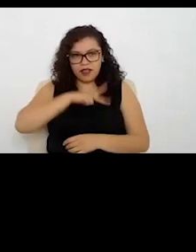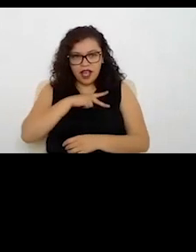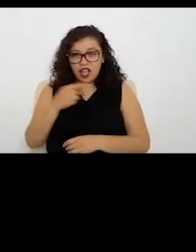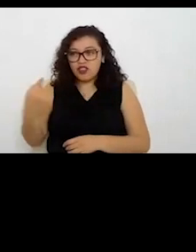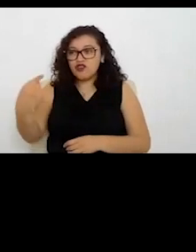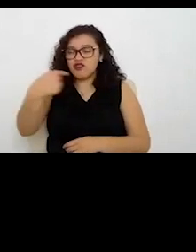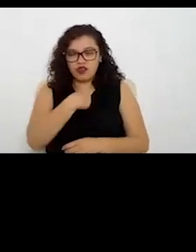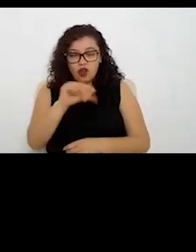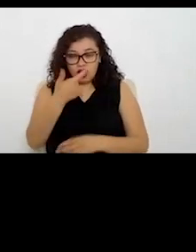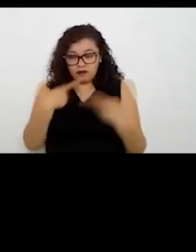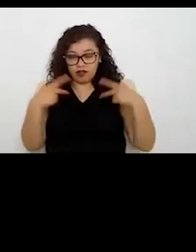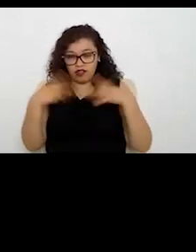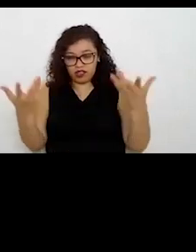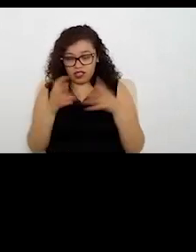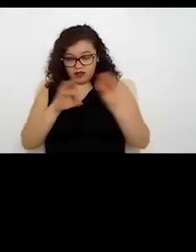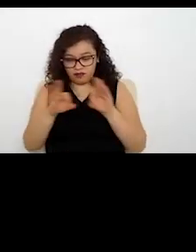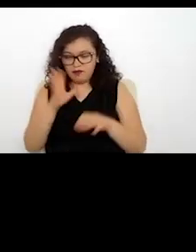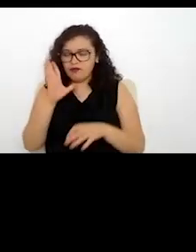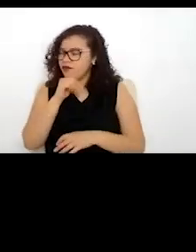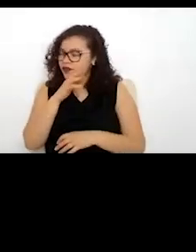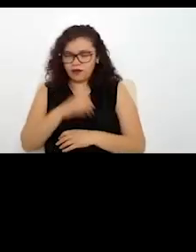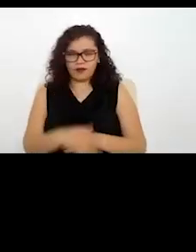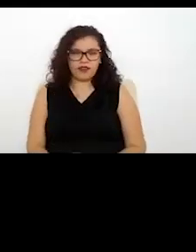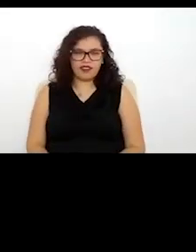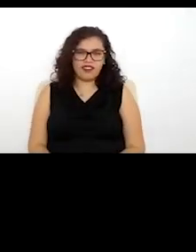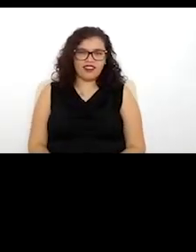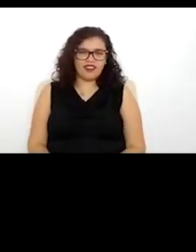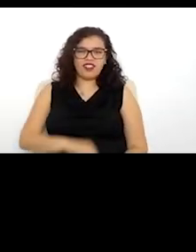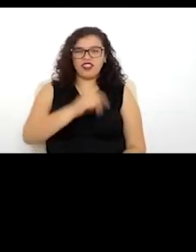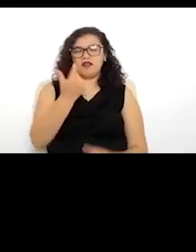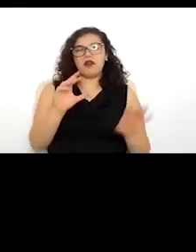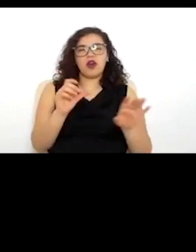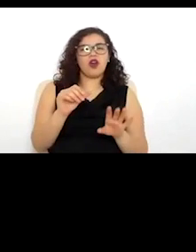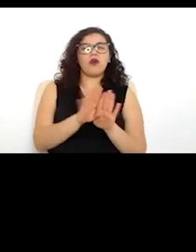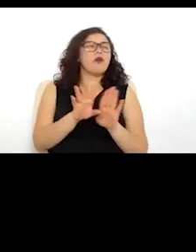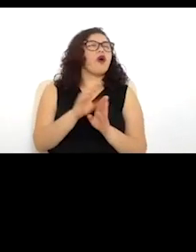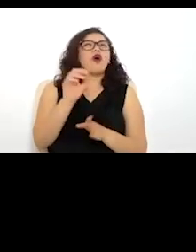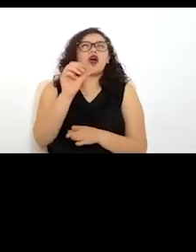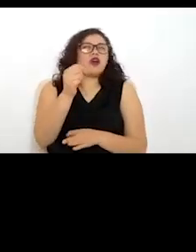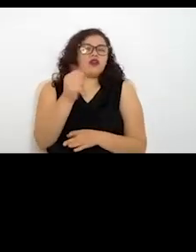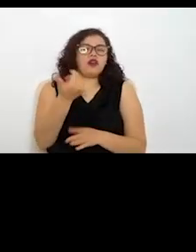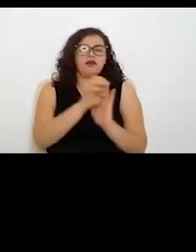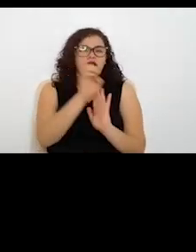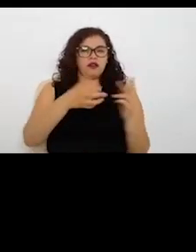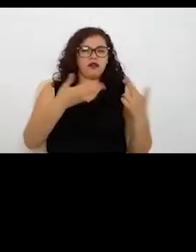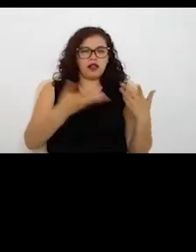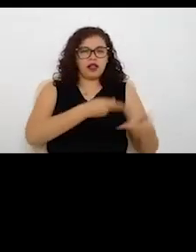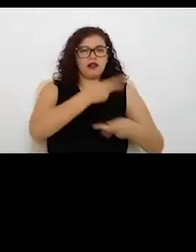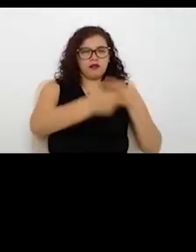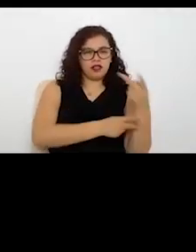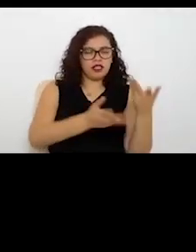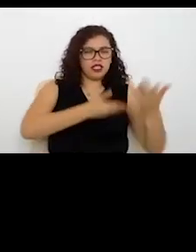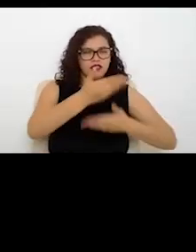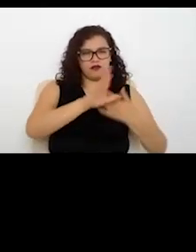No puede encargárselo a otra persona, como lo podemos ver en otras figuras, como puede ser la prestación de servicios